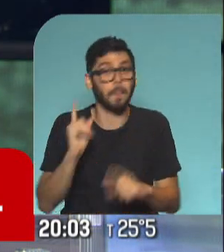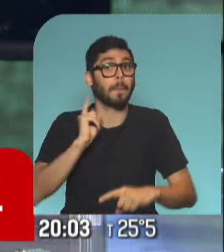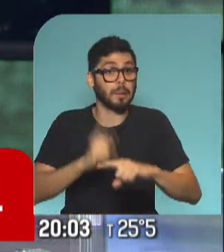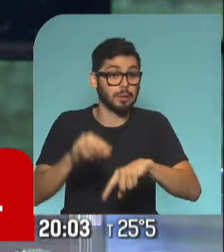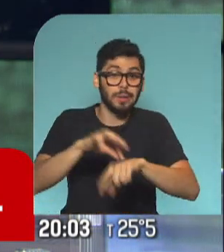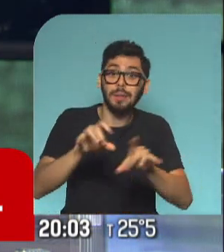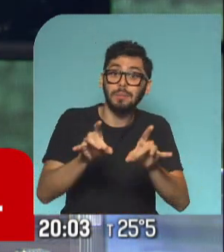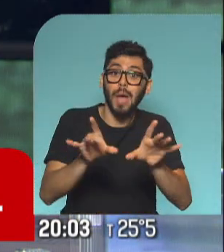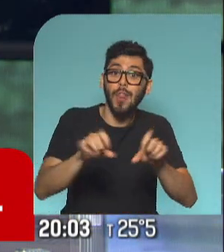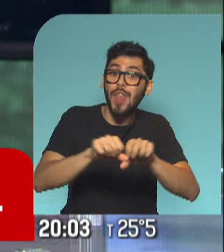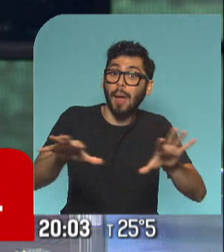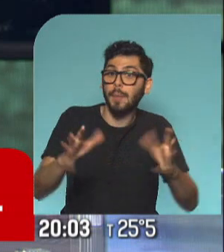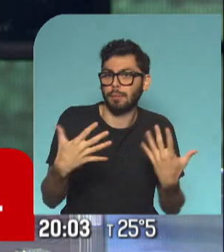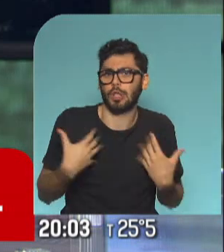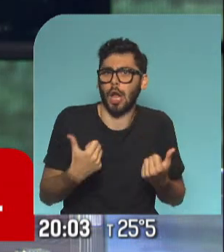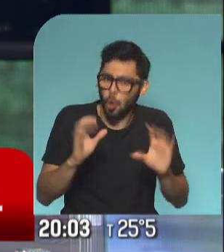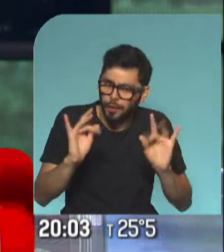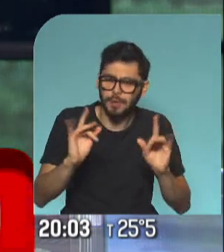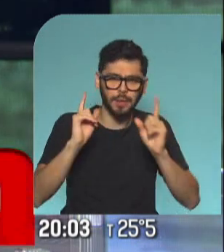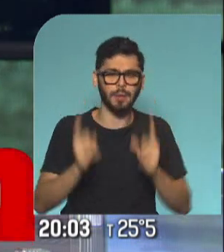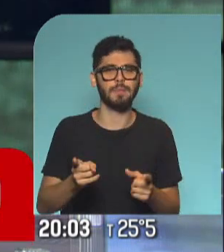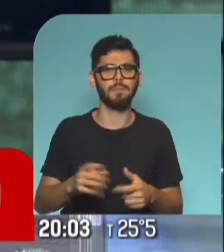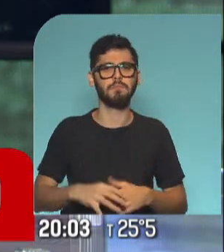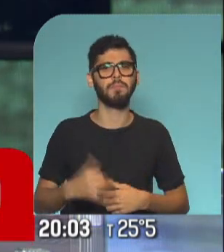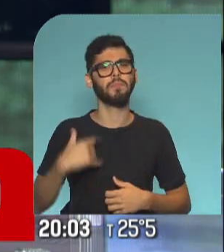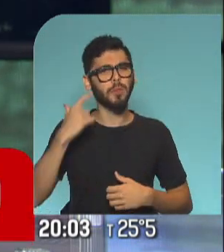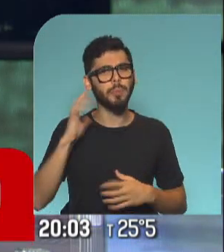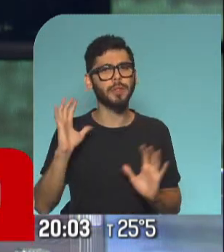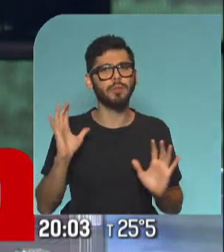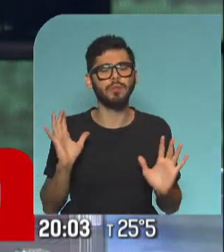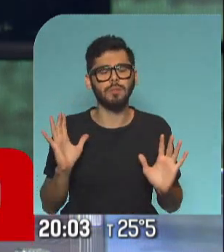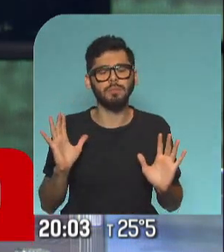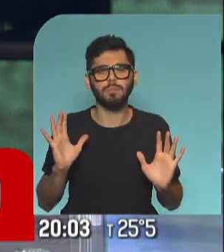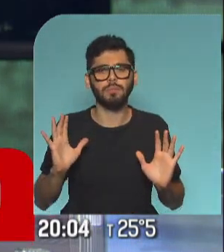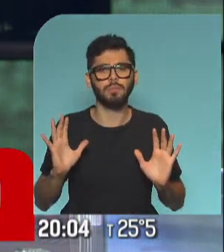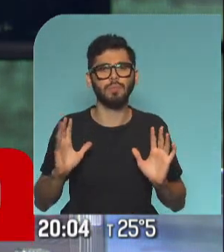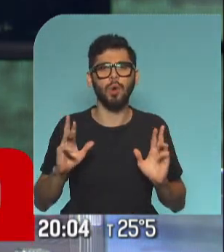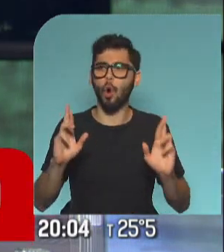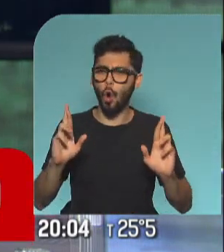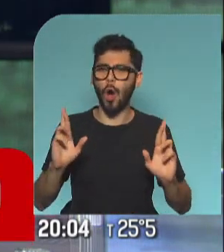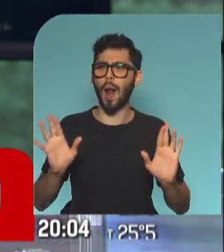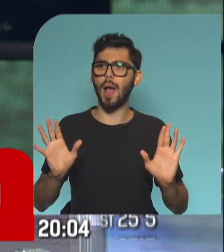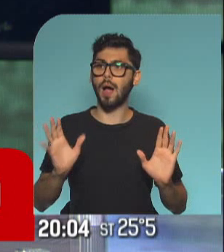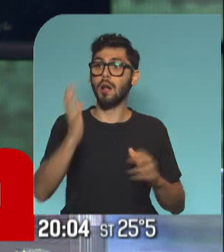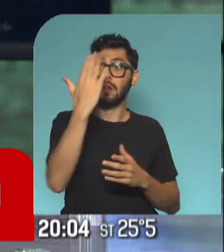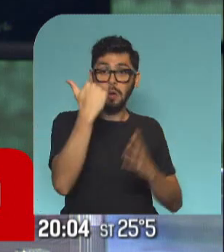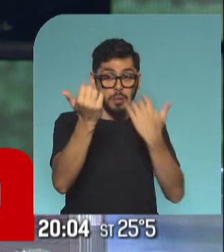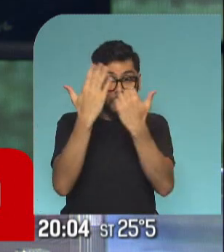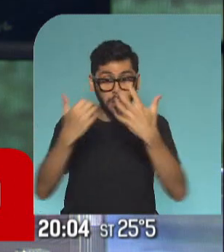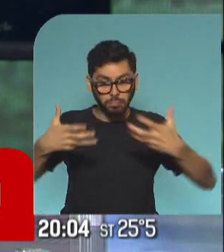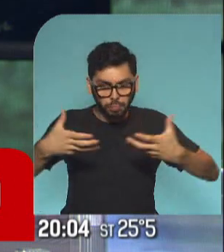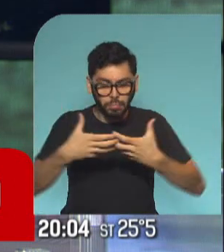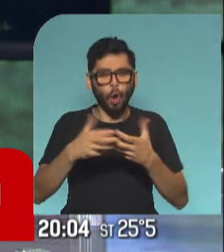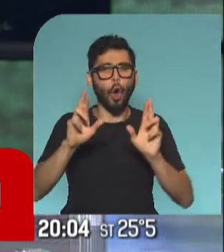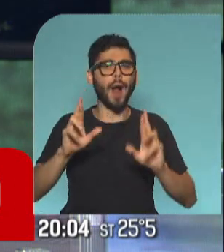también está afectando a la salud por supuesto así que espero que estemos a la altura de esta convocatoria y